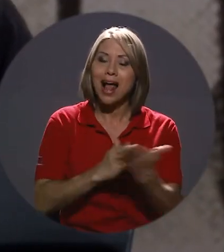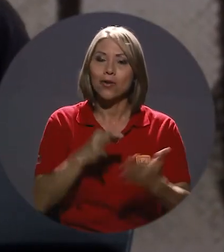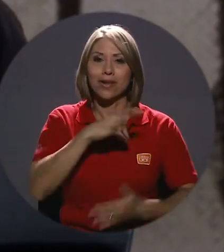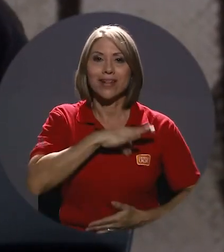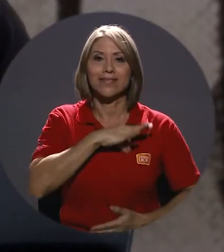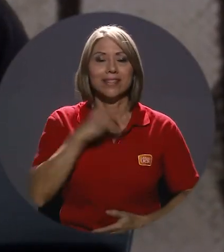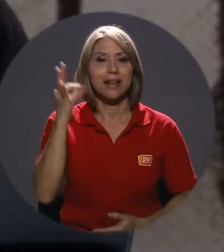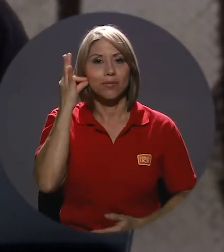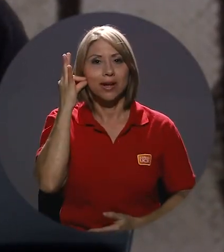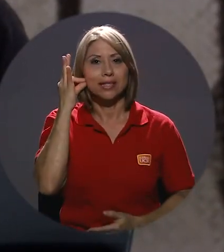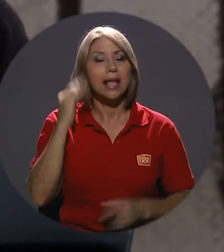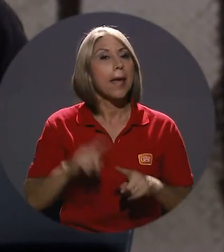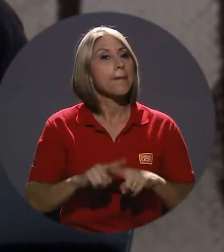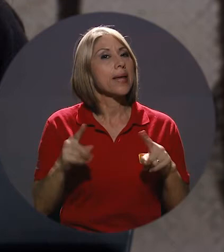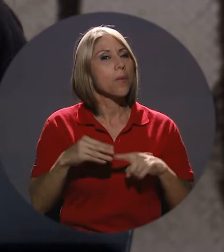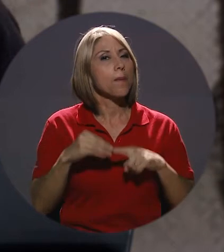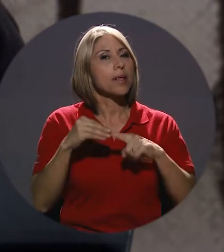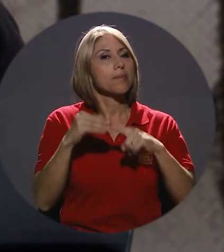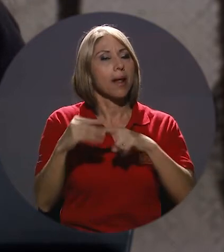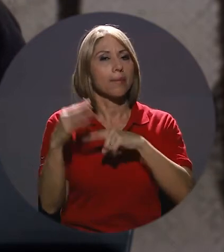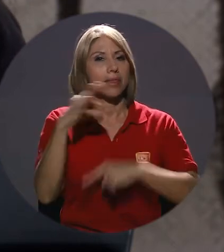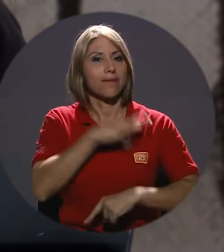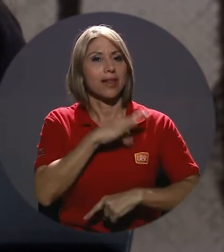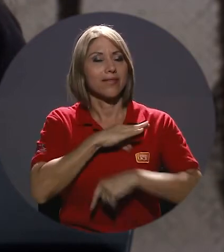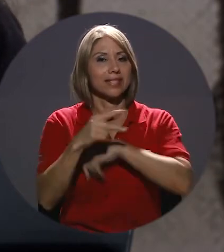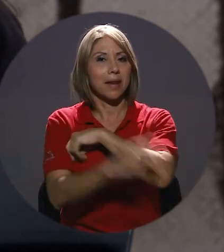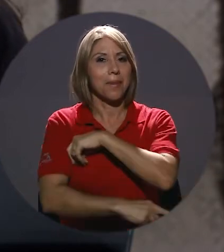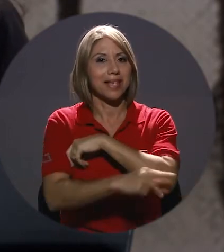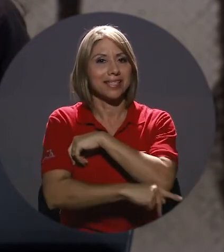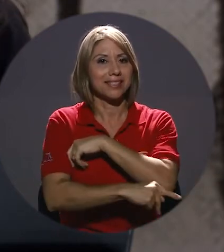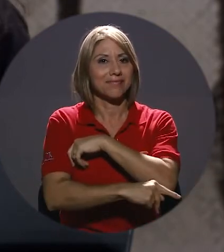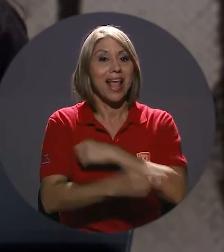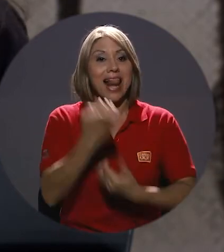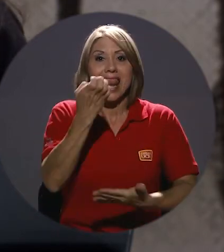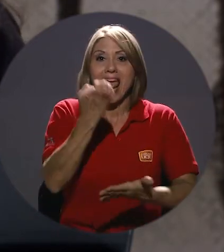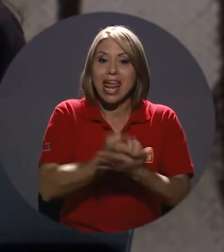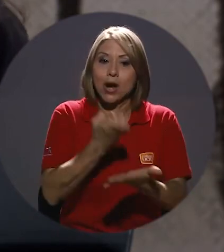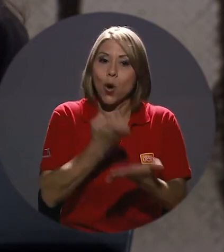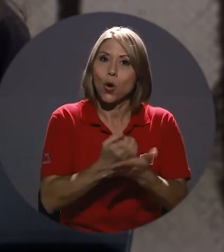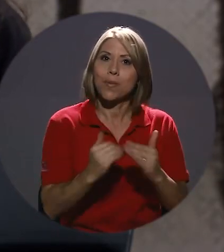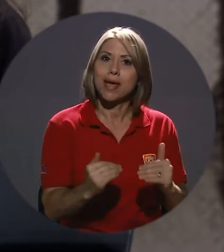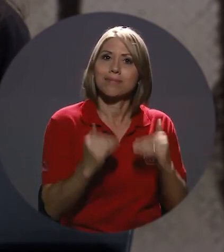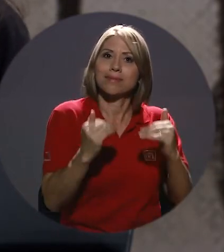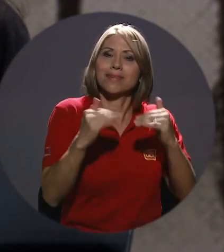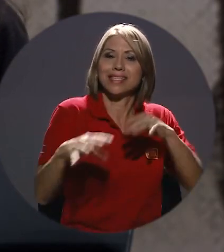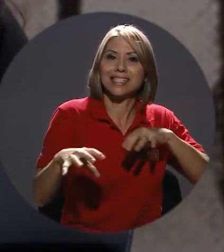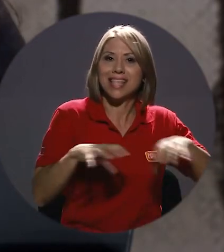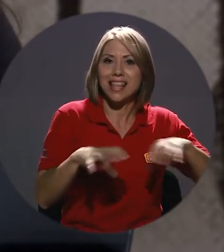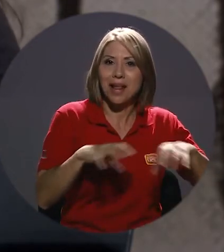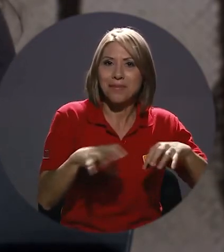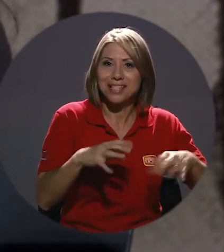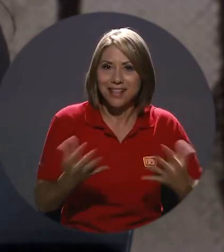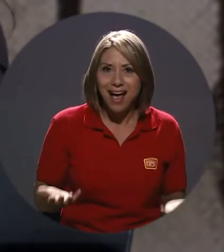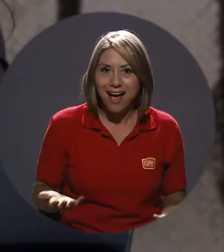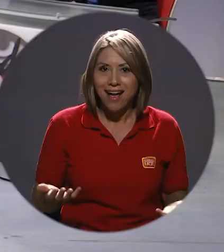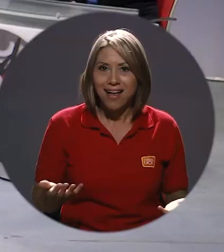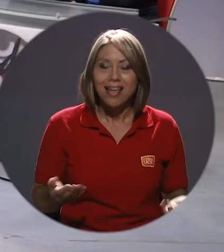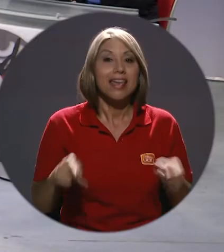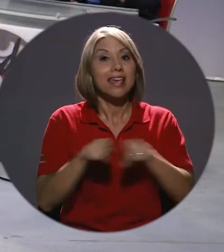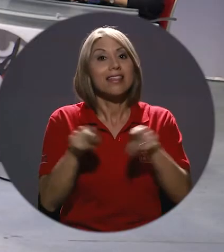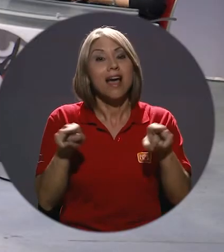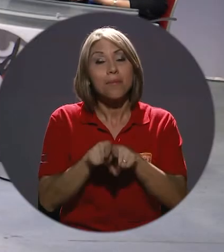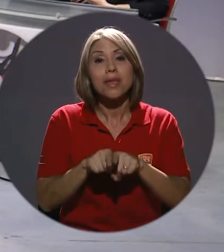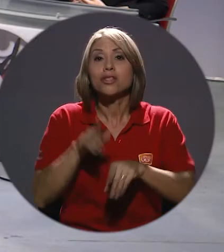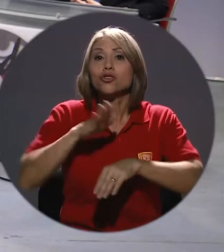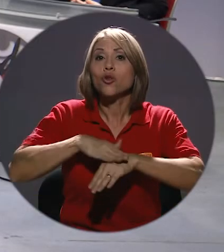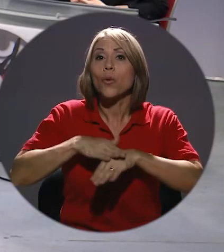que le beneficia a las mujeres, pero fundamentalmente le beneficia al país. Sí. La economía se dinamiza y en términos de esto que señalas,